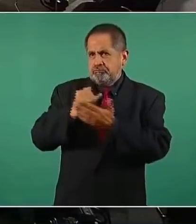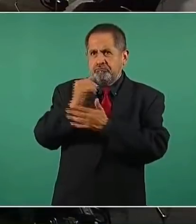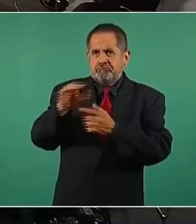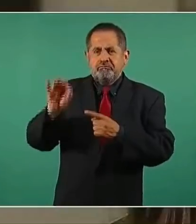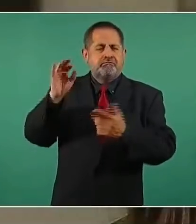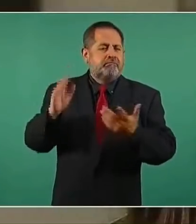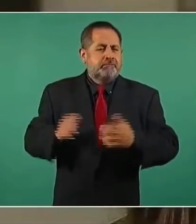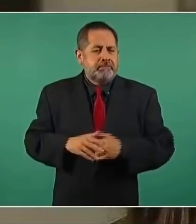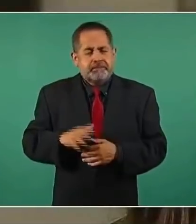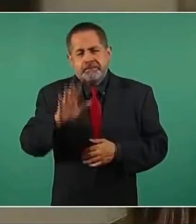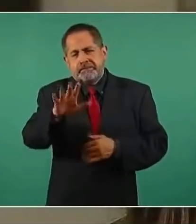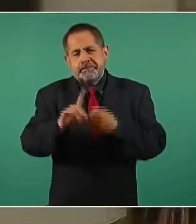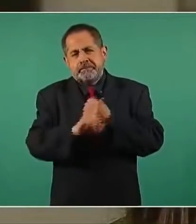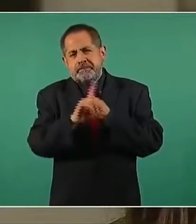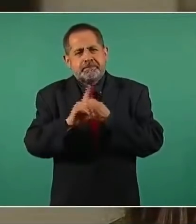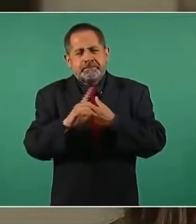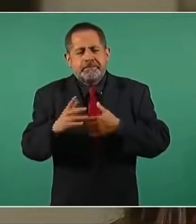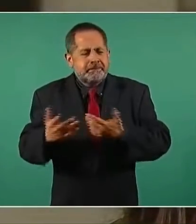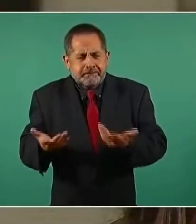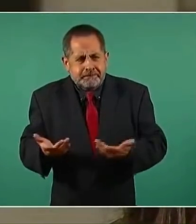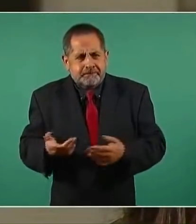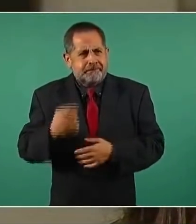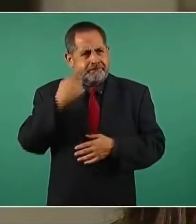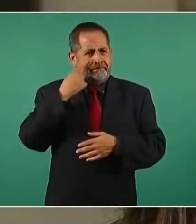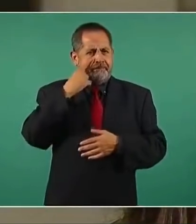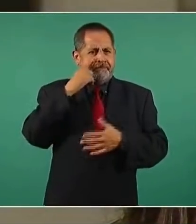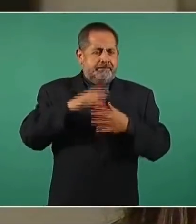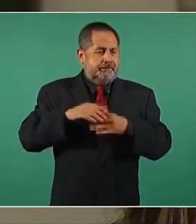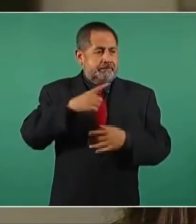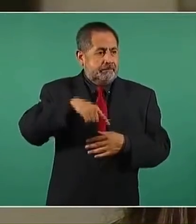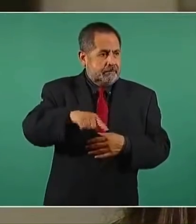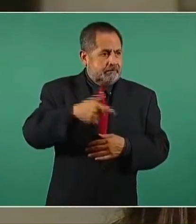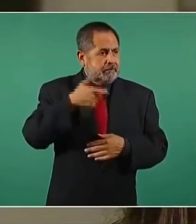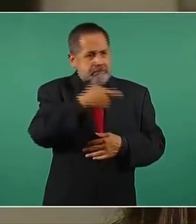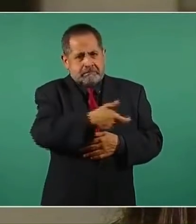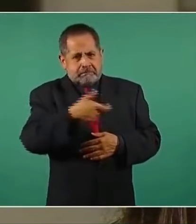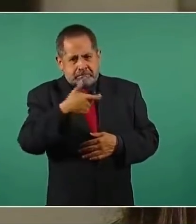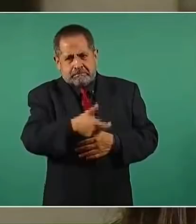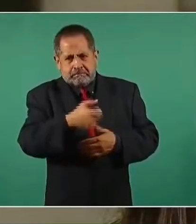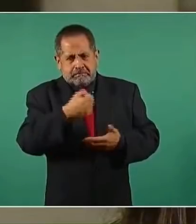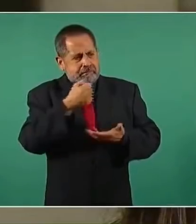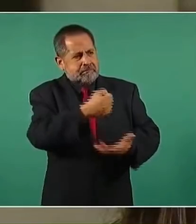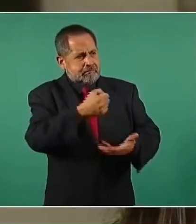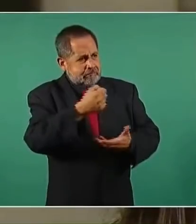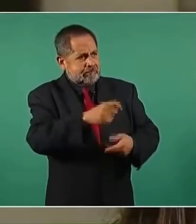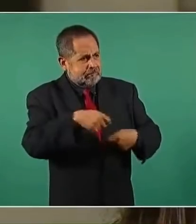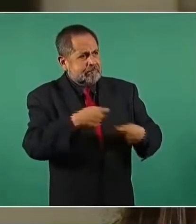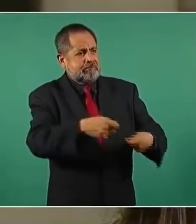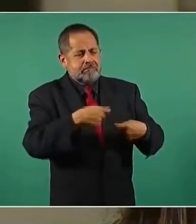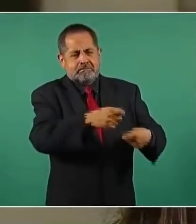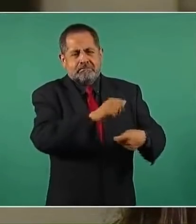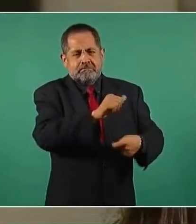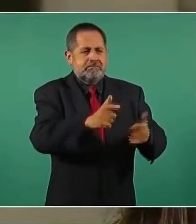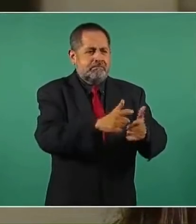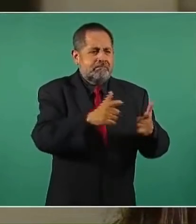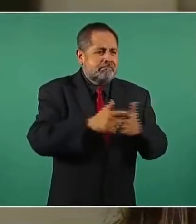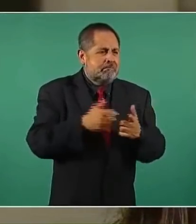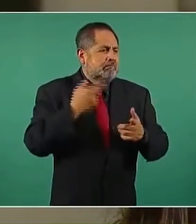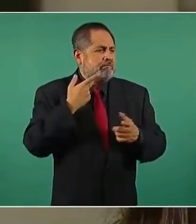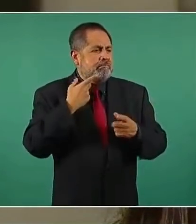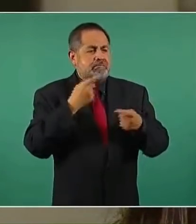problema inicia, señor presidente, cuando dichos entes, que de paso nos cuestan una millonada, manipulan su